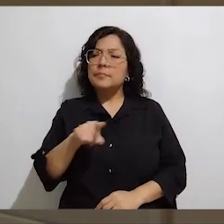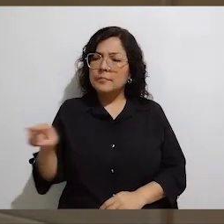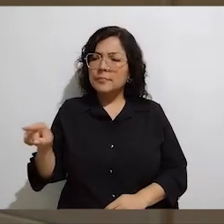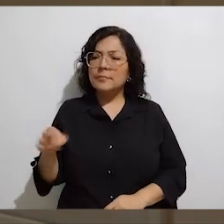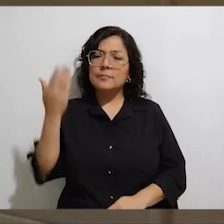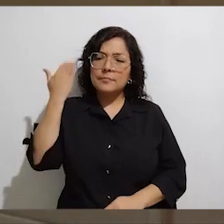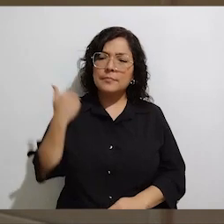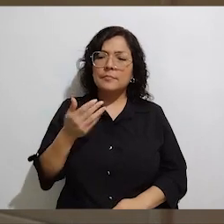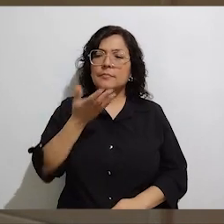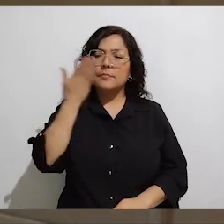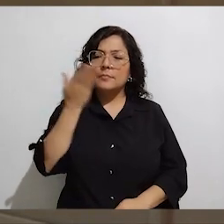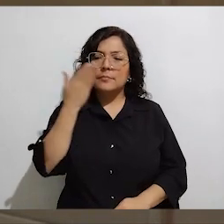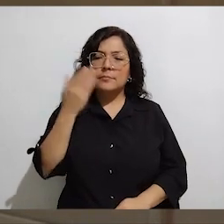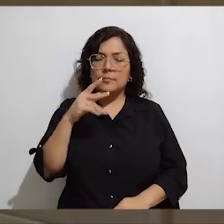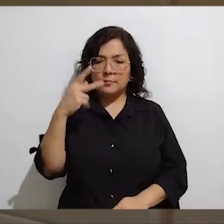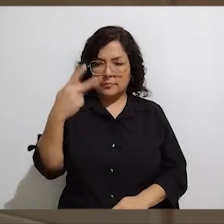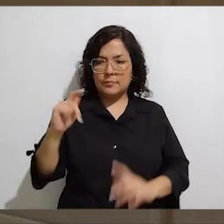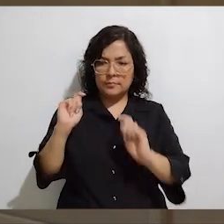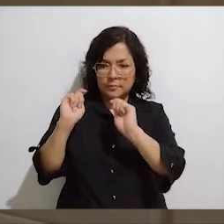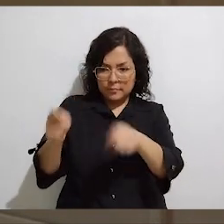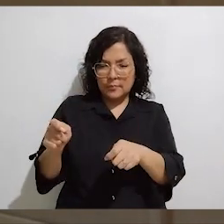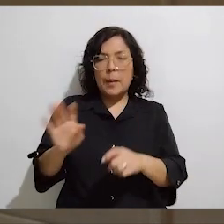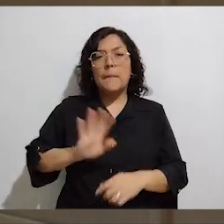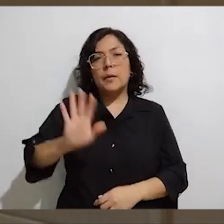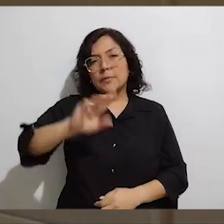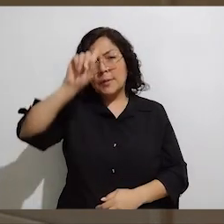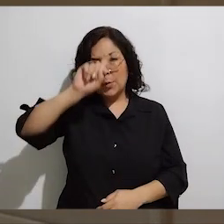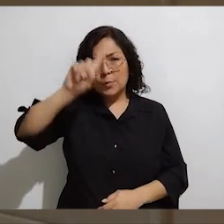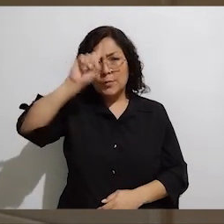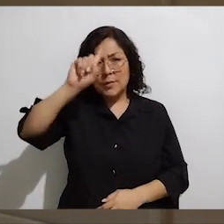cabildos infantiles, a ser consejeros